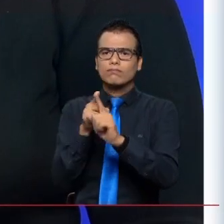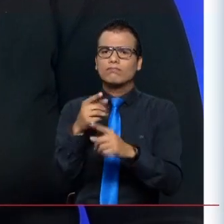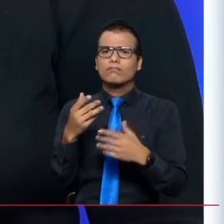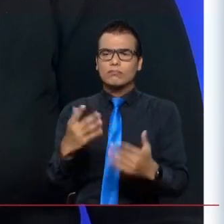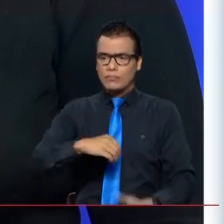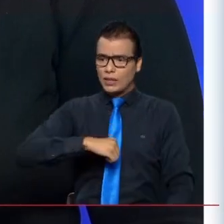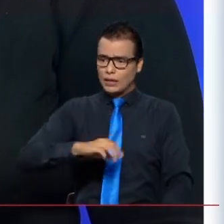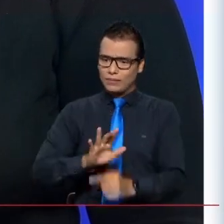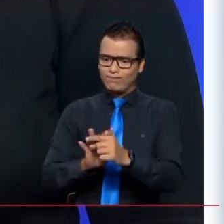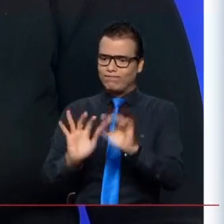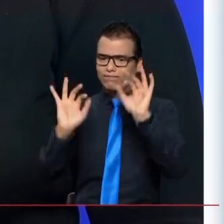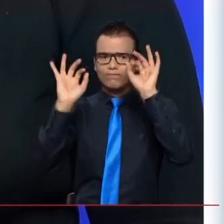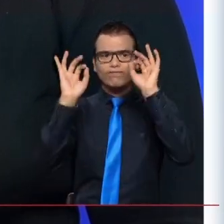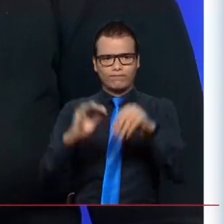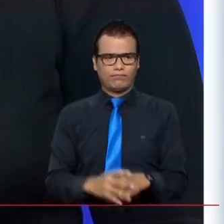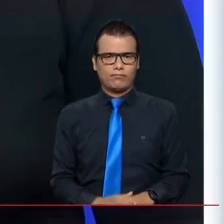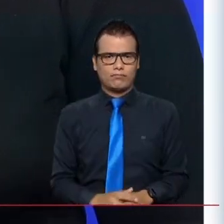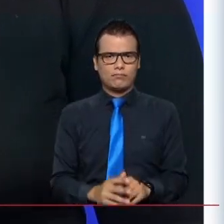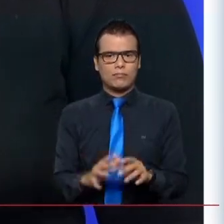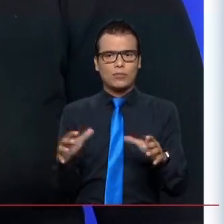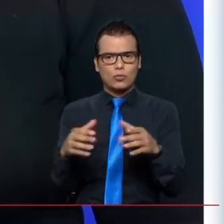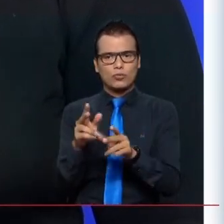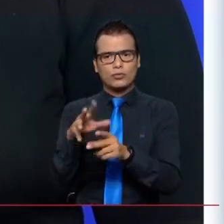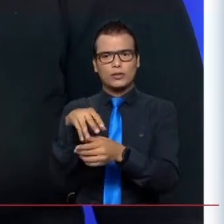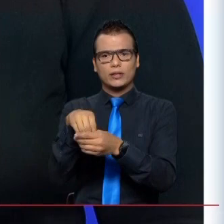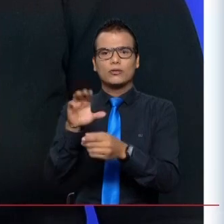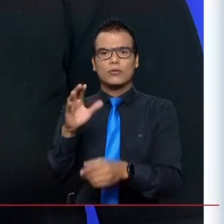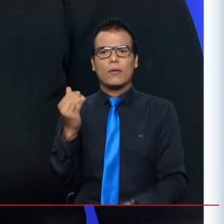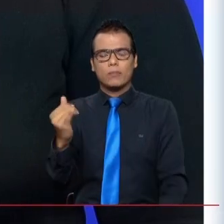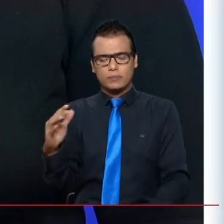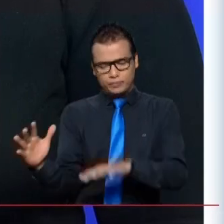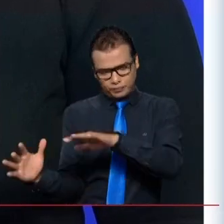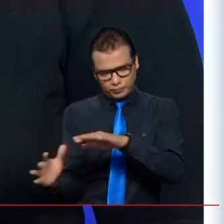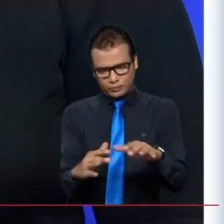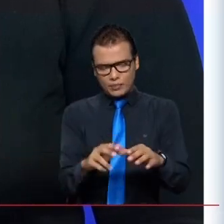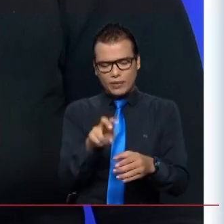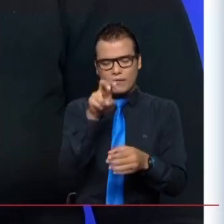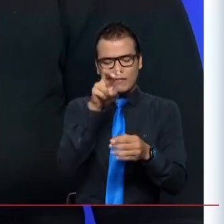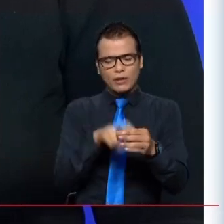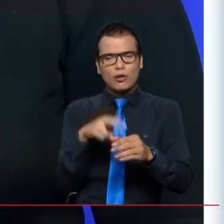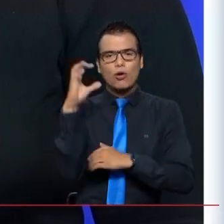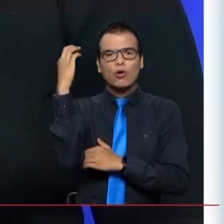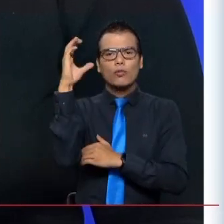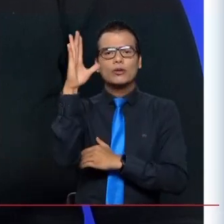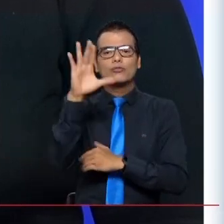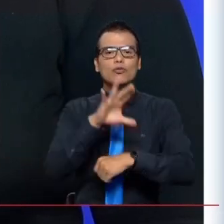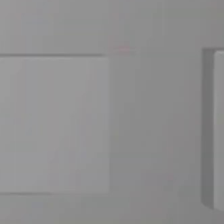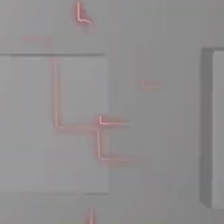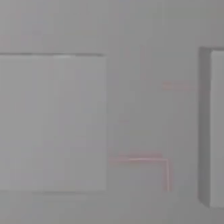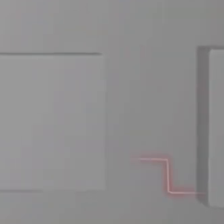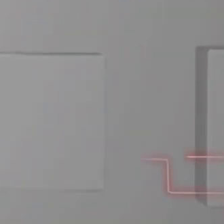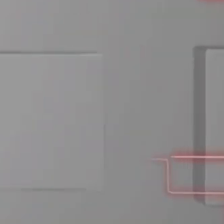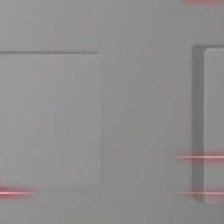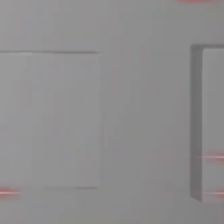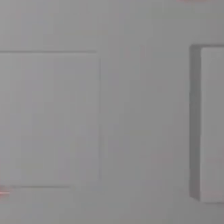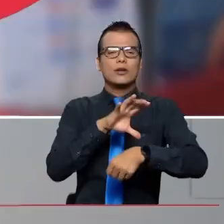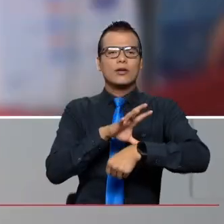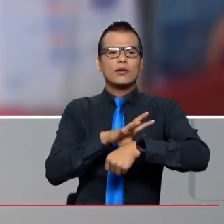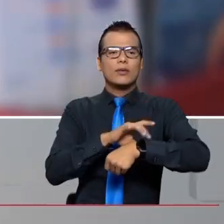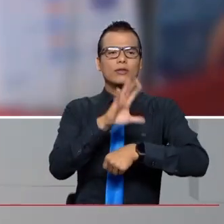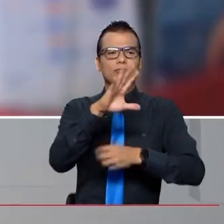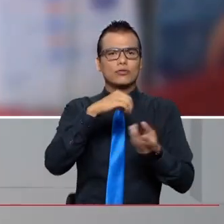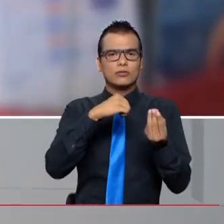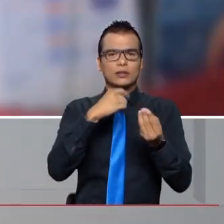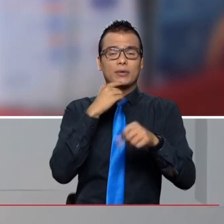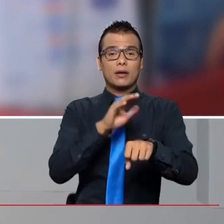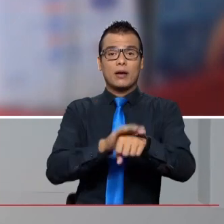Paula y hablando de riesgos la federación colombiana de sindicatos médicos manifestó su preocupación por la interrupción